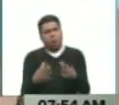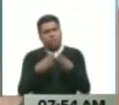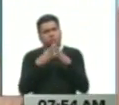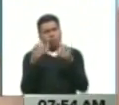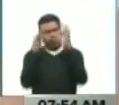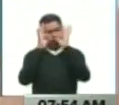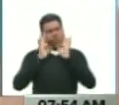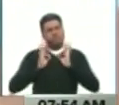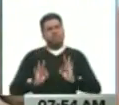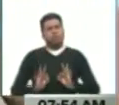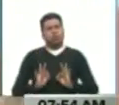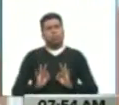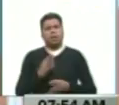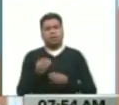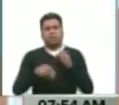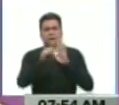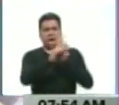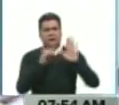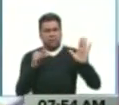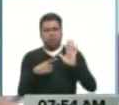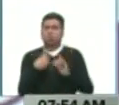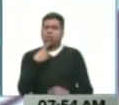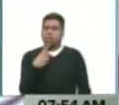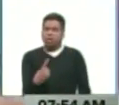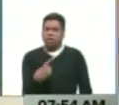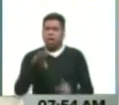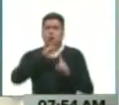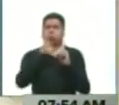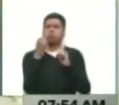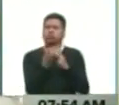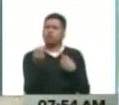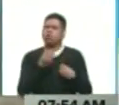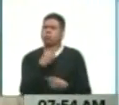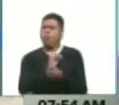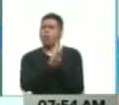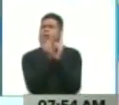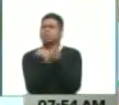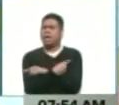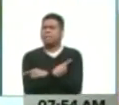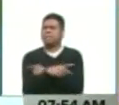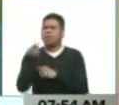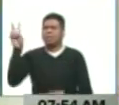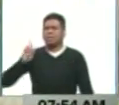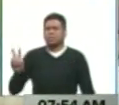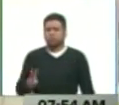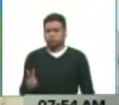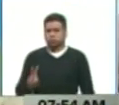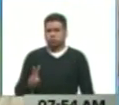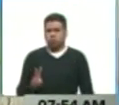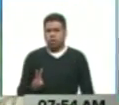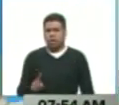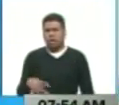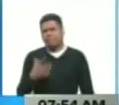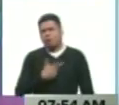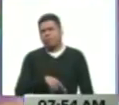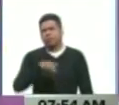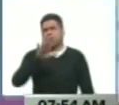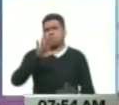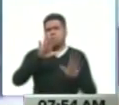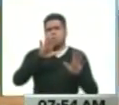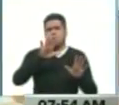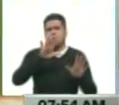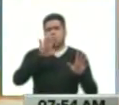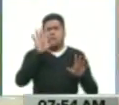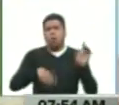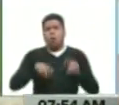Constitución, el artículo que le da prioridad también a la cultura. ¿Cómo ha cambiado esa Venezuela de hace más de 11 años antes de